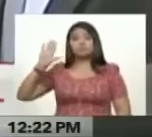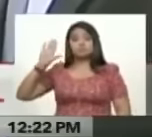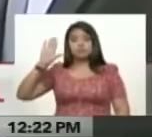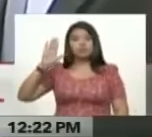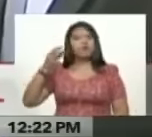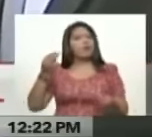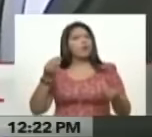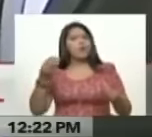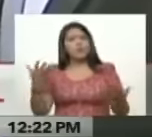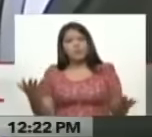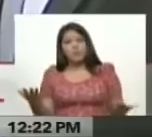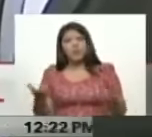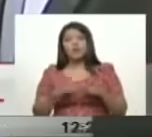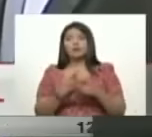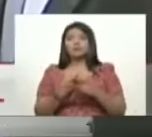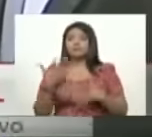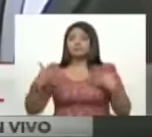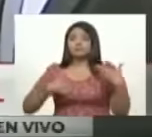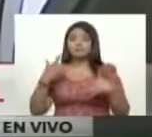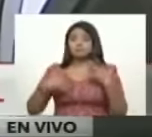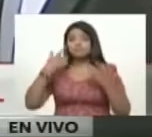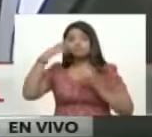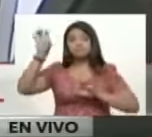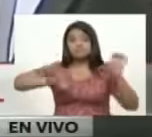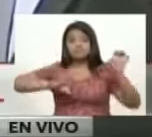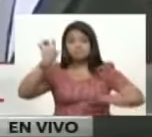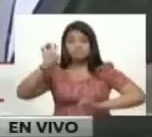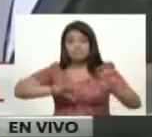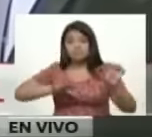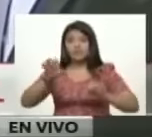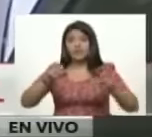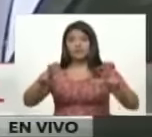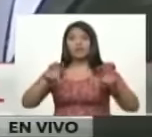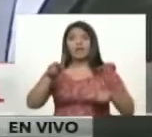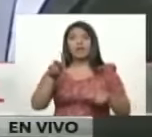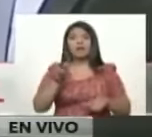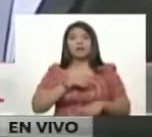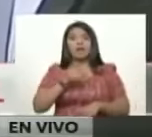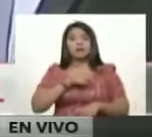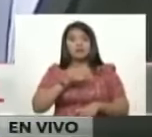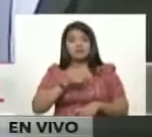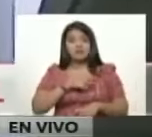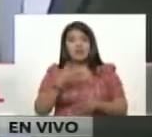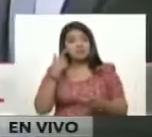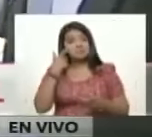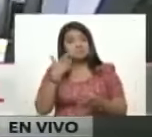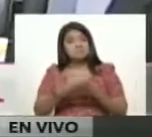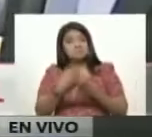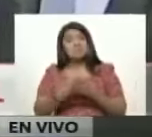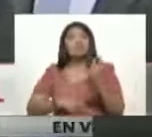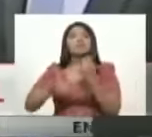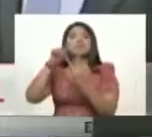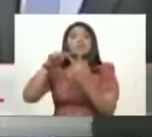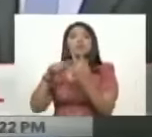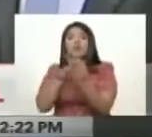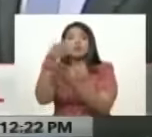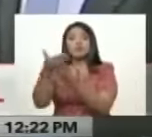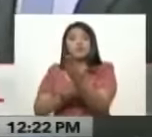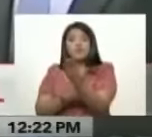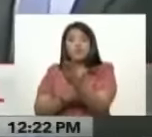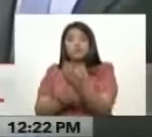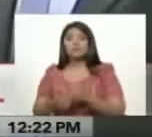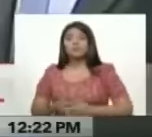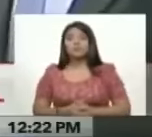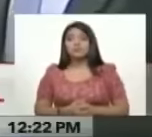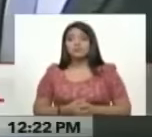cómo? El acto de revisión de credenciales se hace sobre la base de dos documentos. El